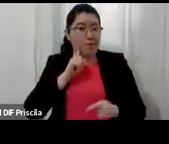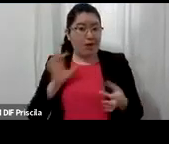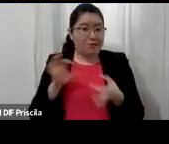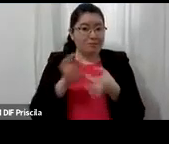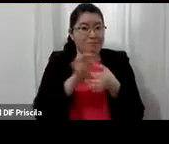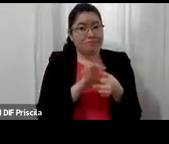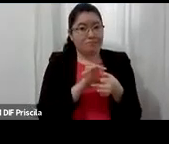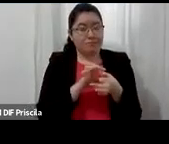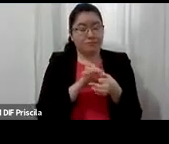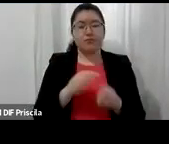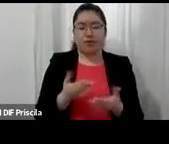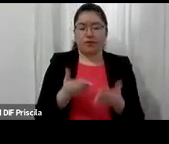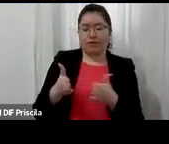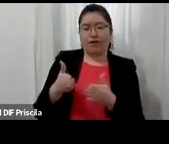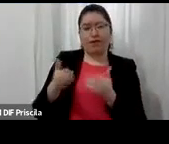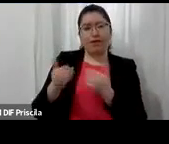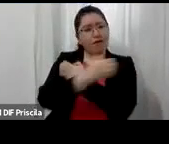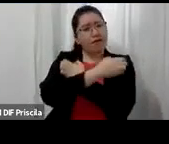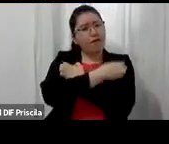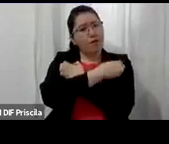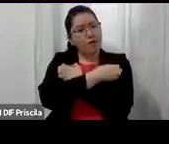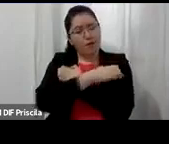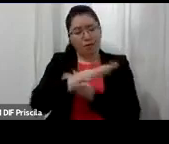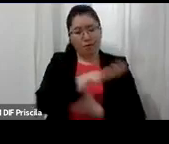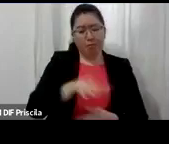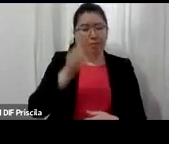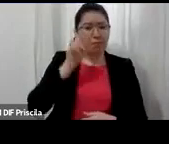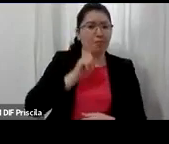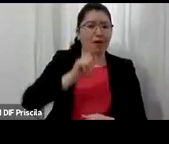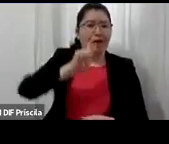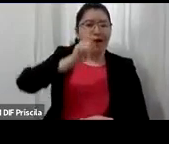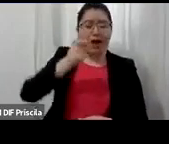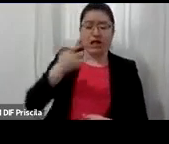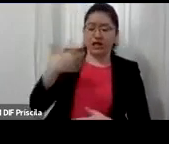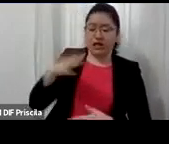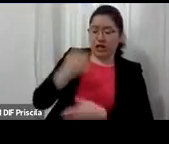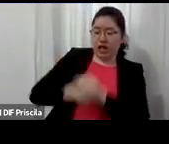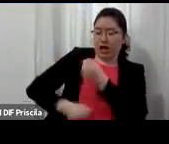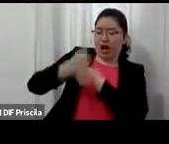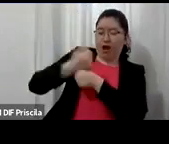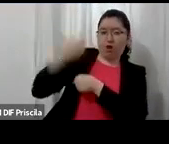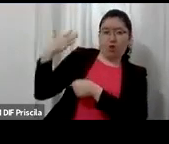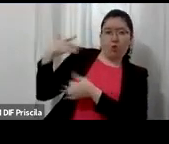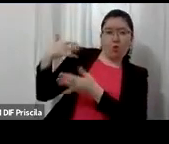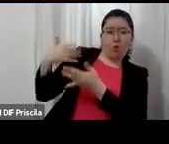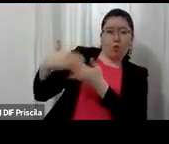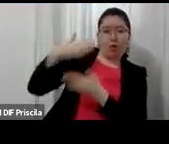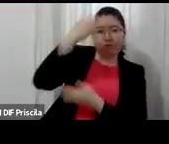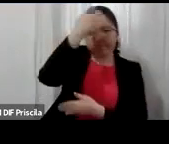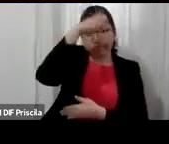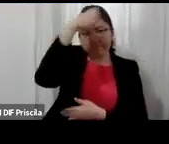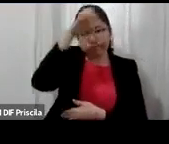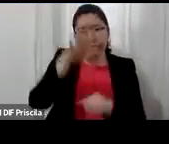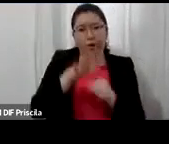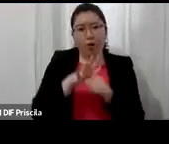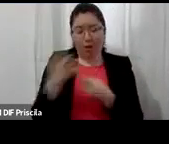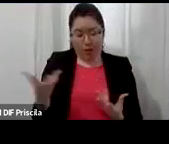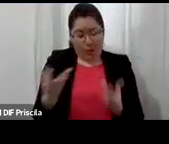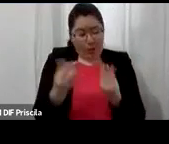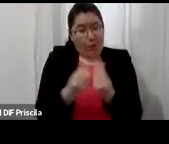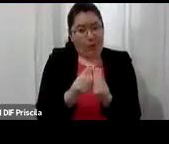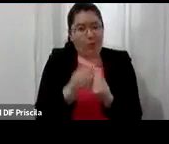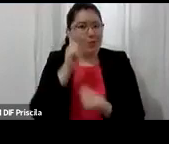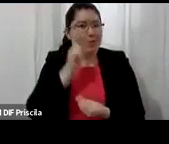con Mujeres es una asociación civil mexicana con más de 10 años de experiencia en el trabajo con mujeres organizadas de los sectores